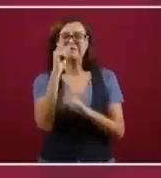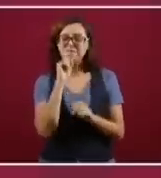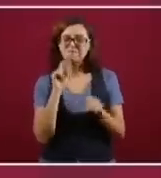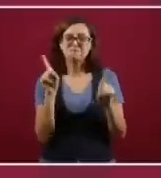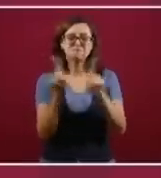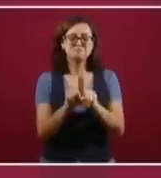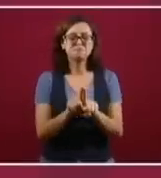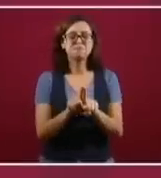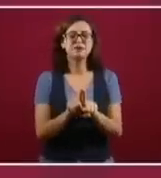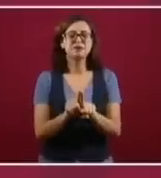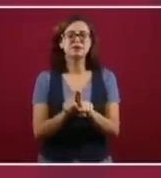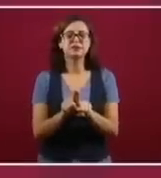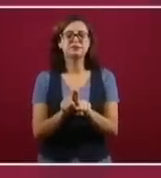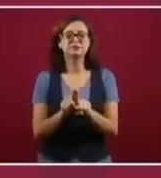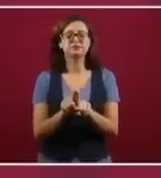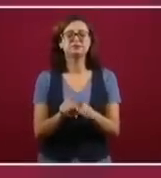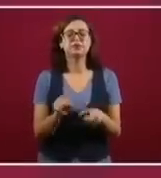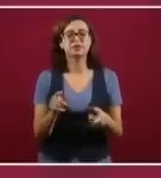para que